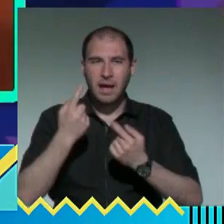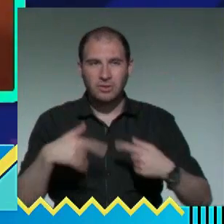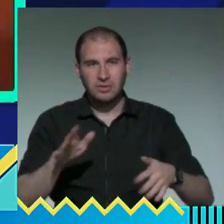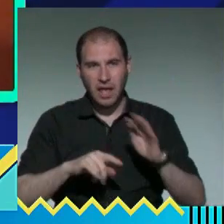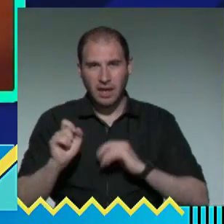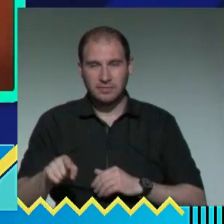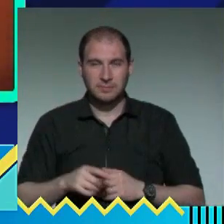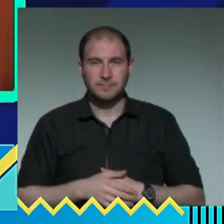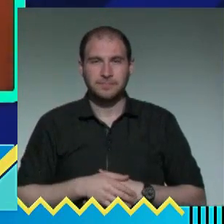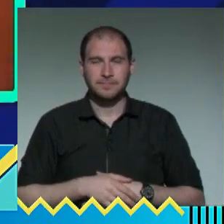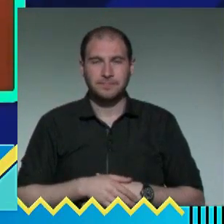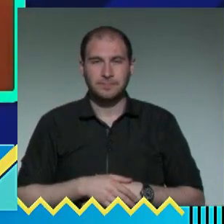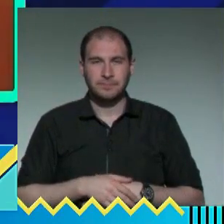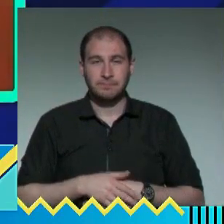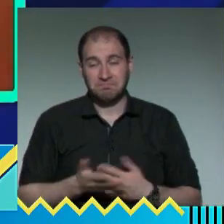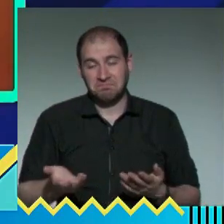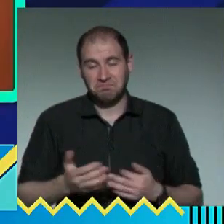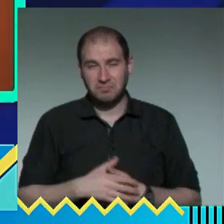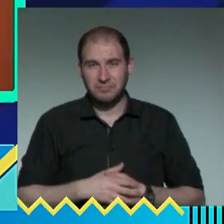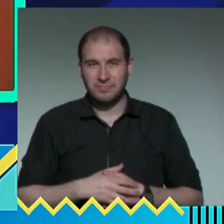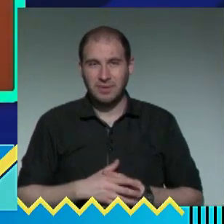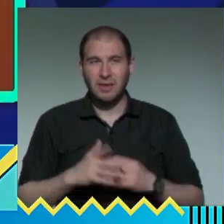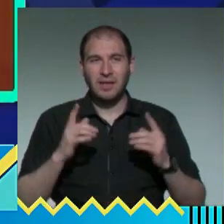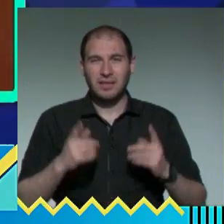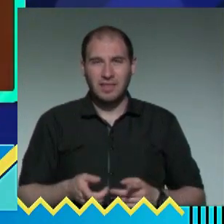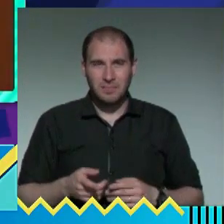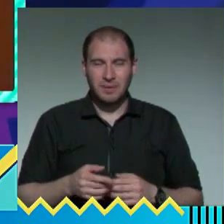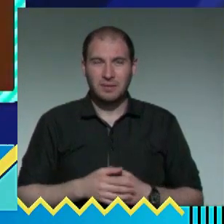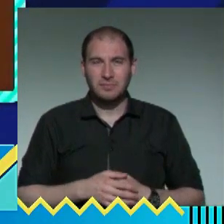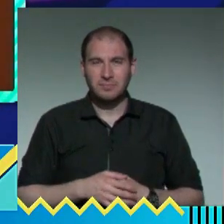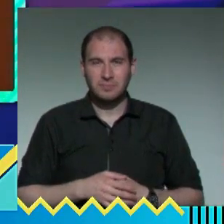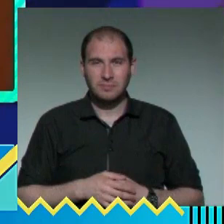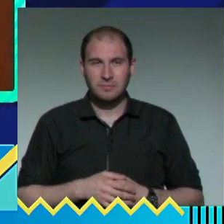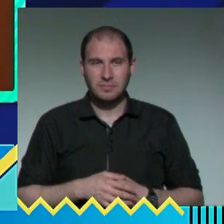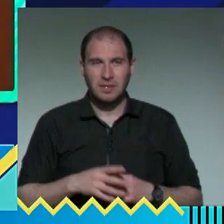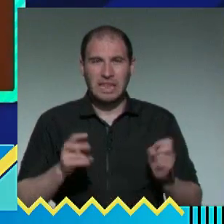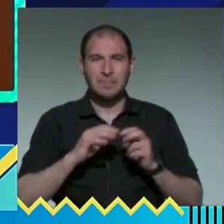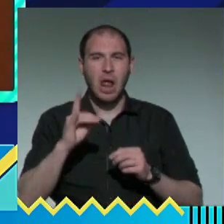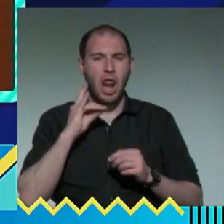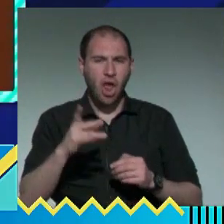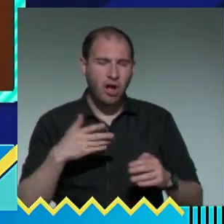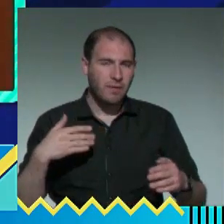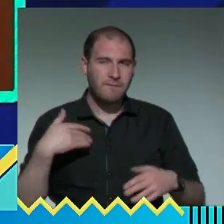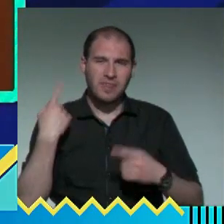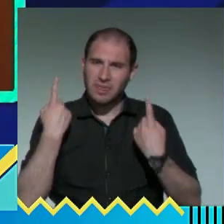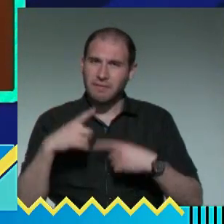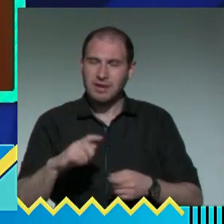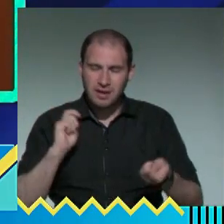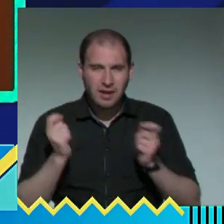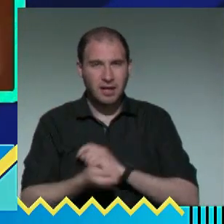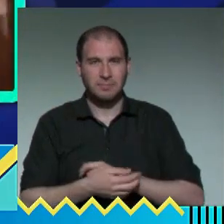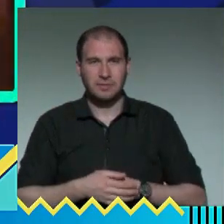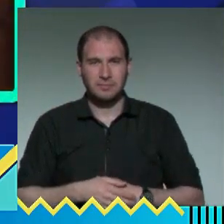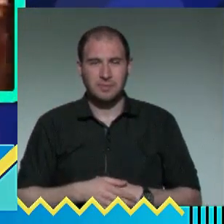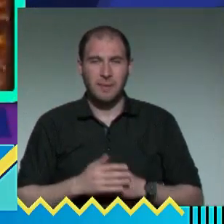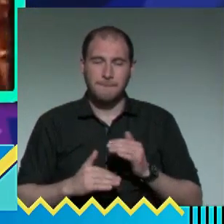hacían. Entonces, nada, como que eso también quebró mucho lo que era el rock nacional por ahí